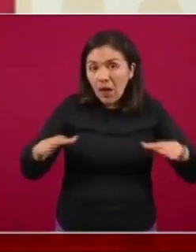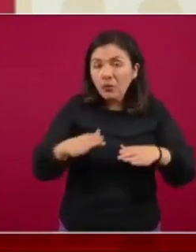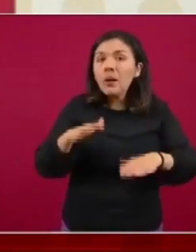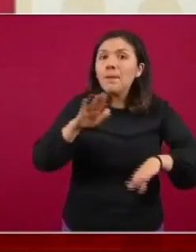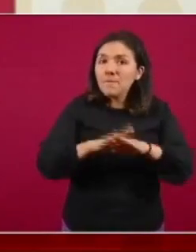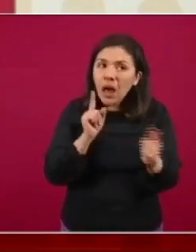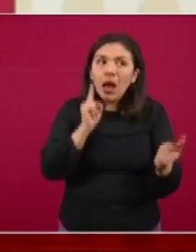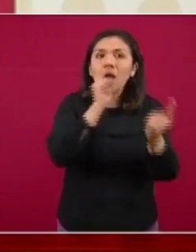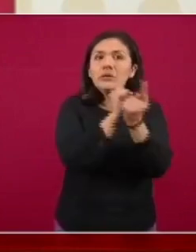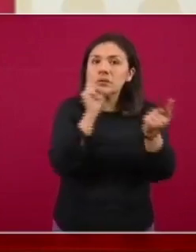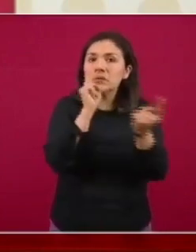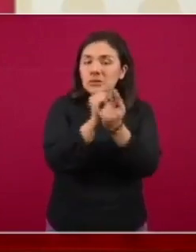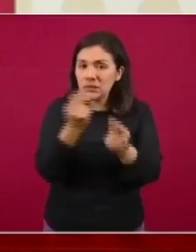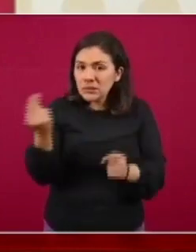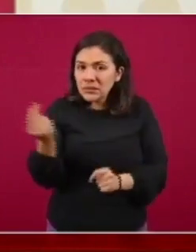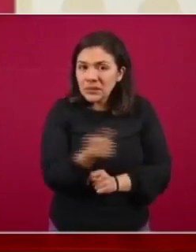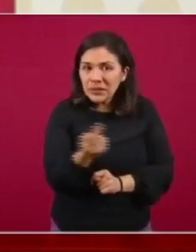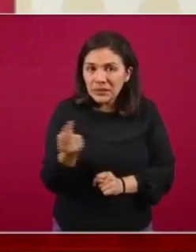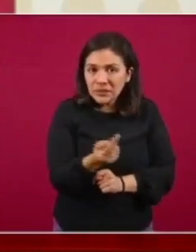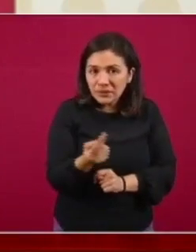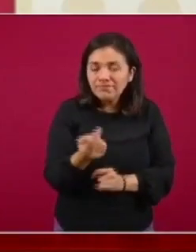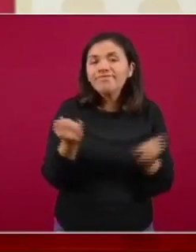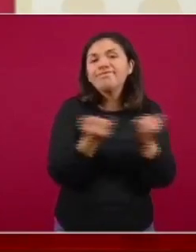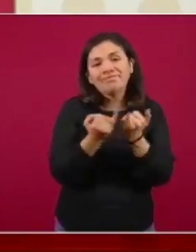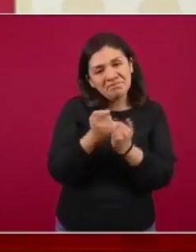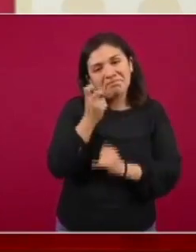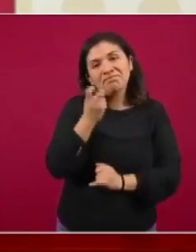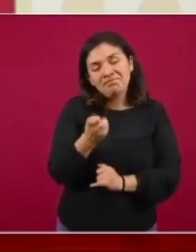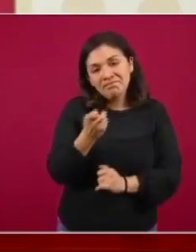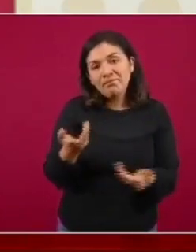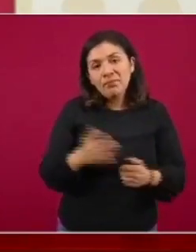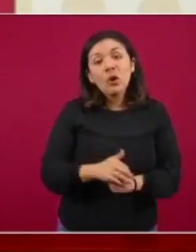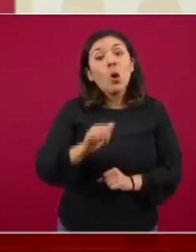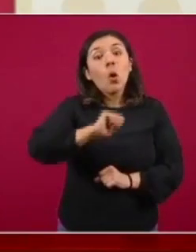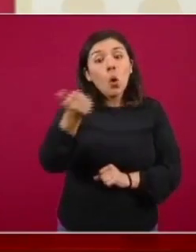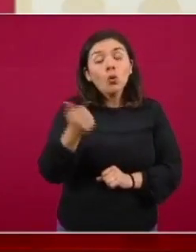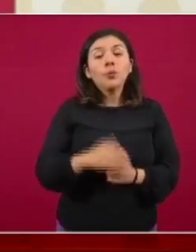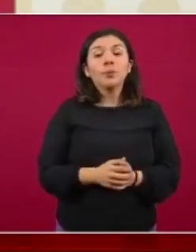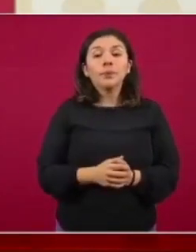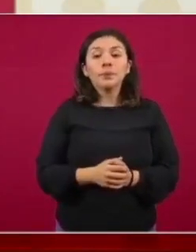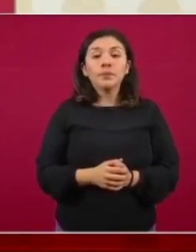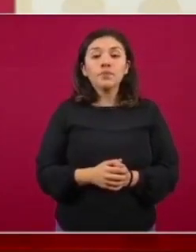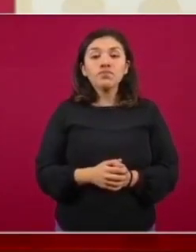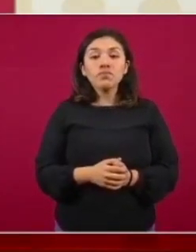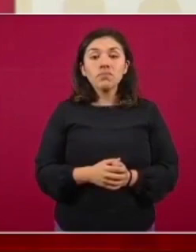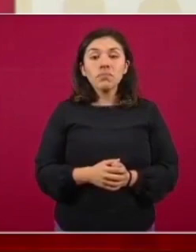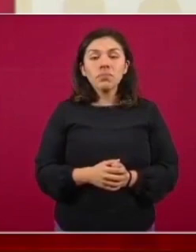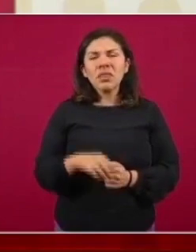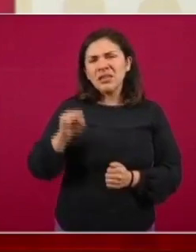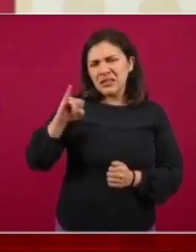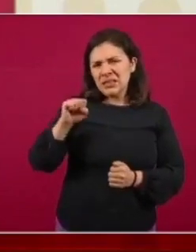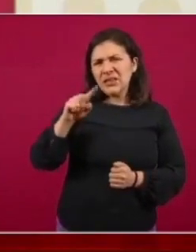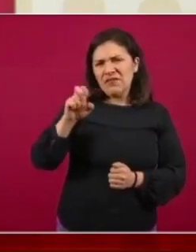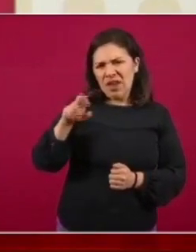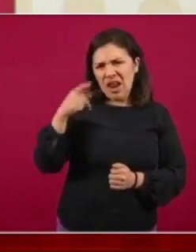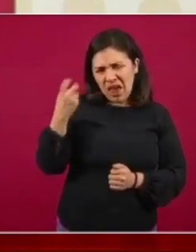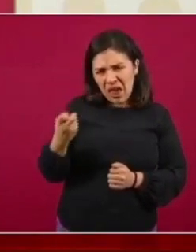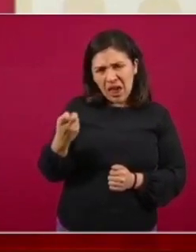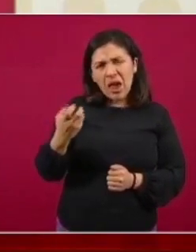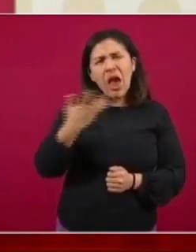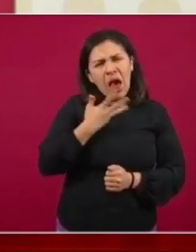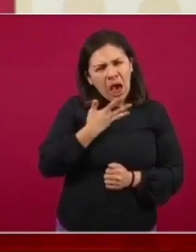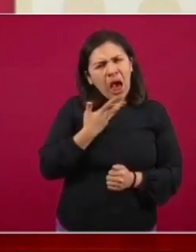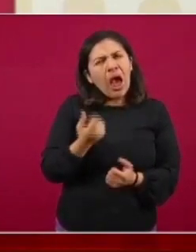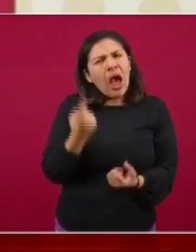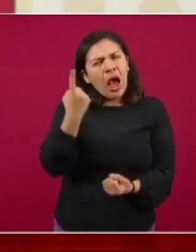acerquen más a esto, ¿no? Entonces, eso también puede ser, ¿no? También estamos muy interesados, aunque el CISBER tampoco nos permite, aunque hay